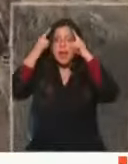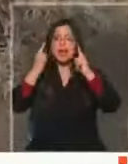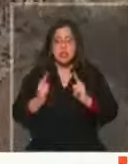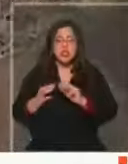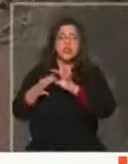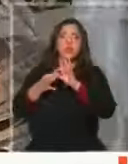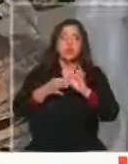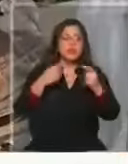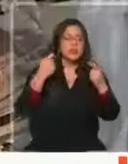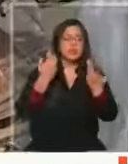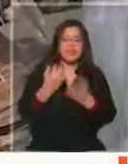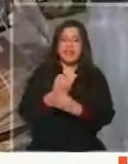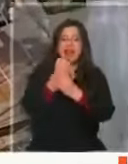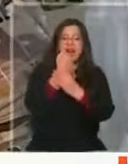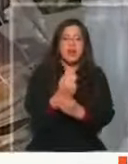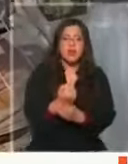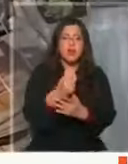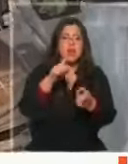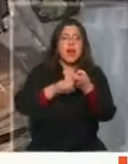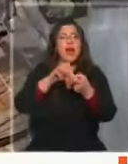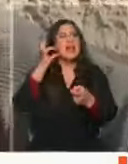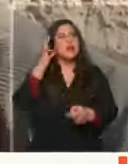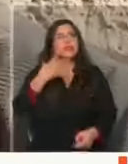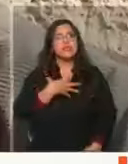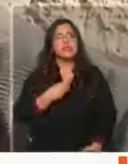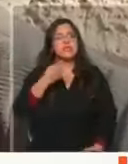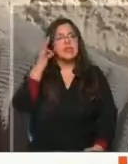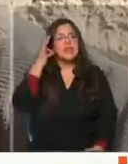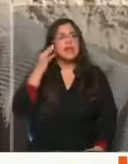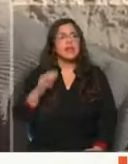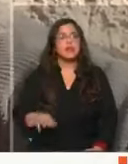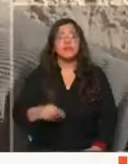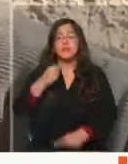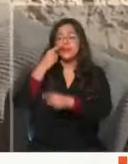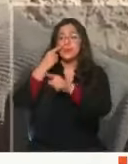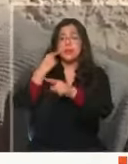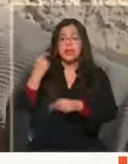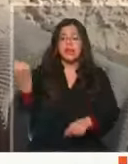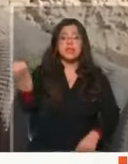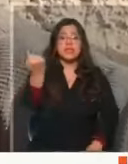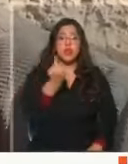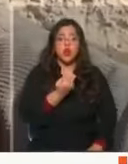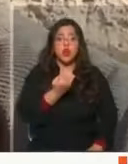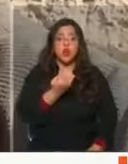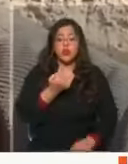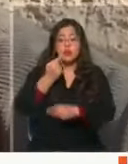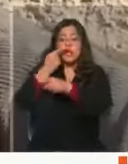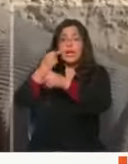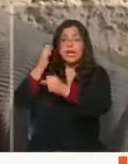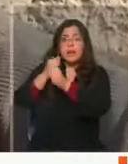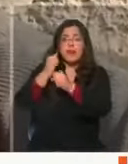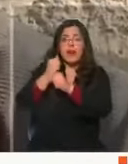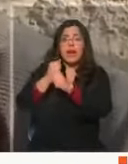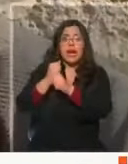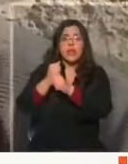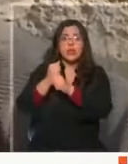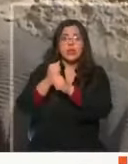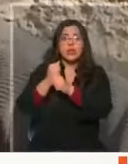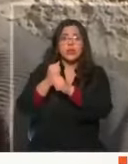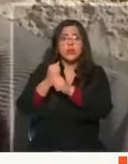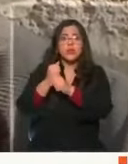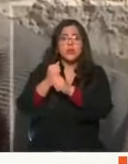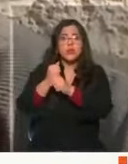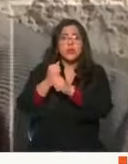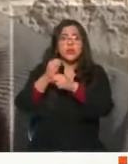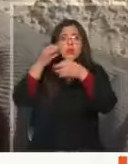producto de intentar rescatar a su esposa e hija. Él llegó porque estaba trabajando. Llegó más tarde y bueno, ya el